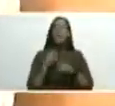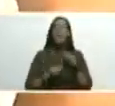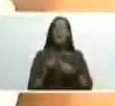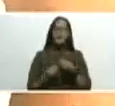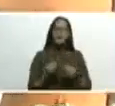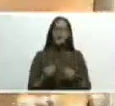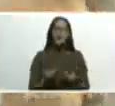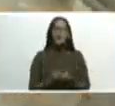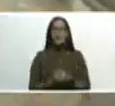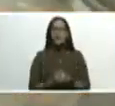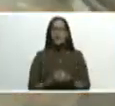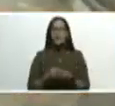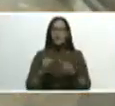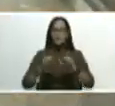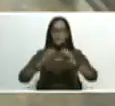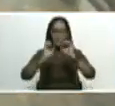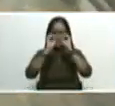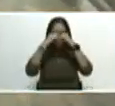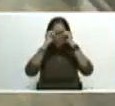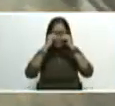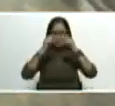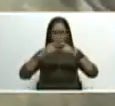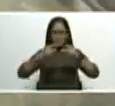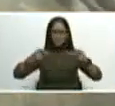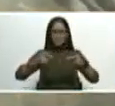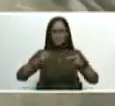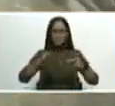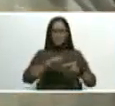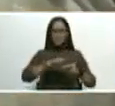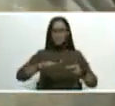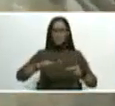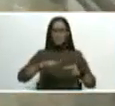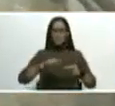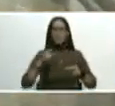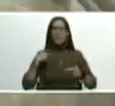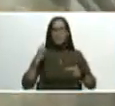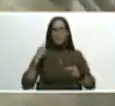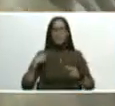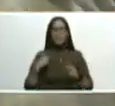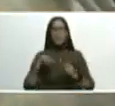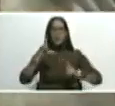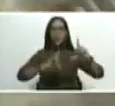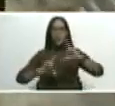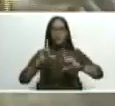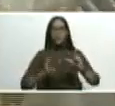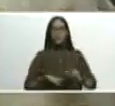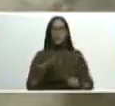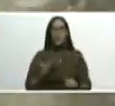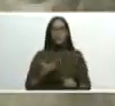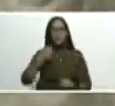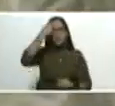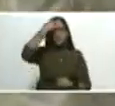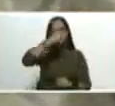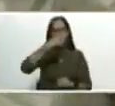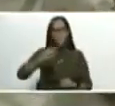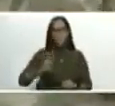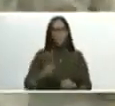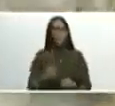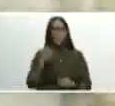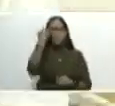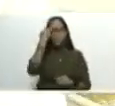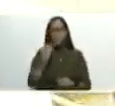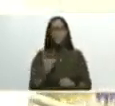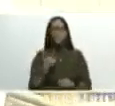de la citología. Uh-huh. Y aquí llegamos al área de laboratorio, también importante para esta población, donde vamos a tener uh-huh. perfil